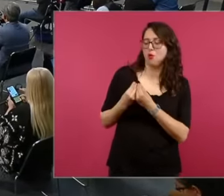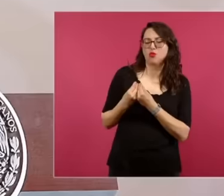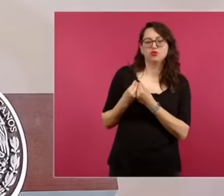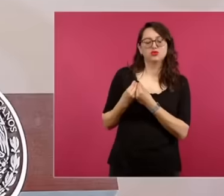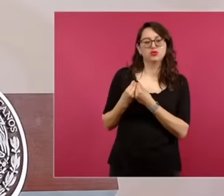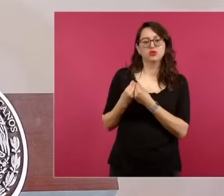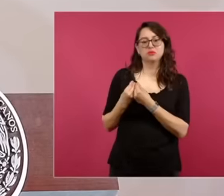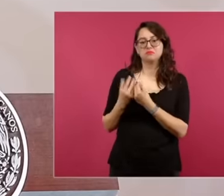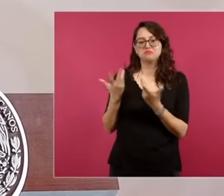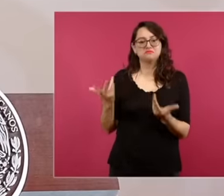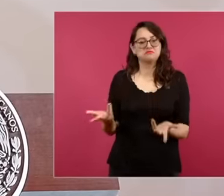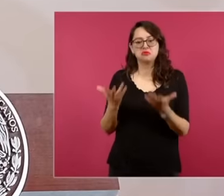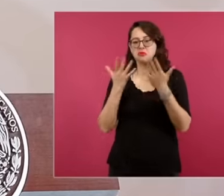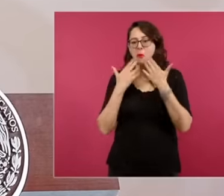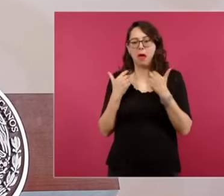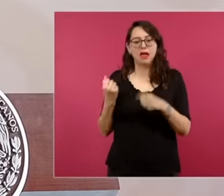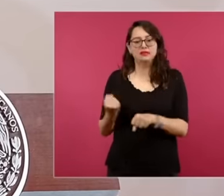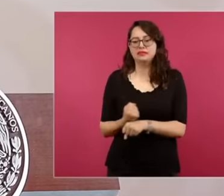Sin zapato